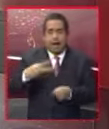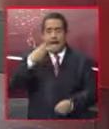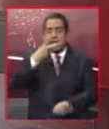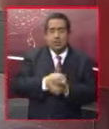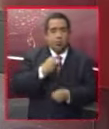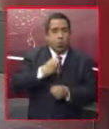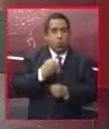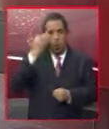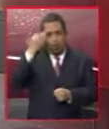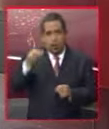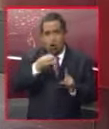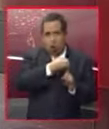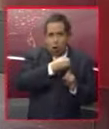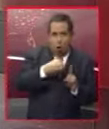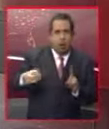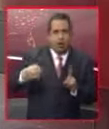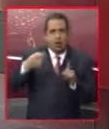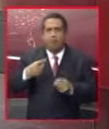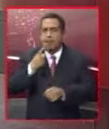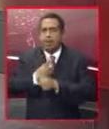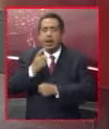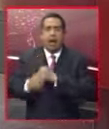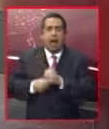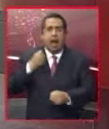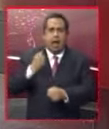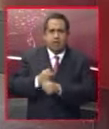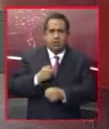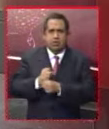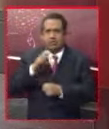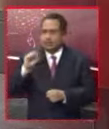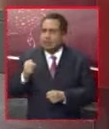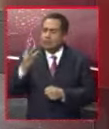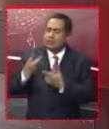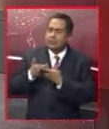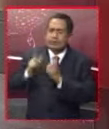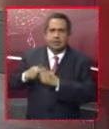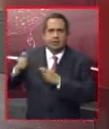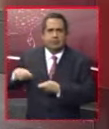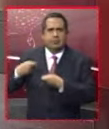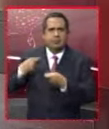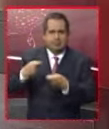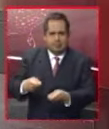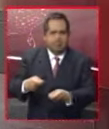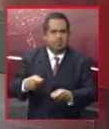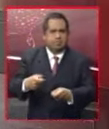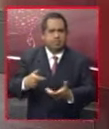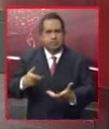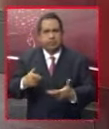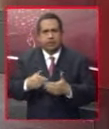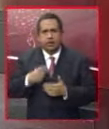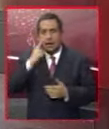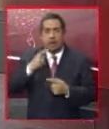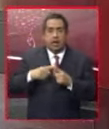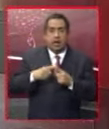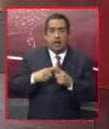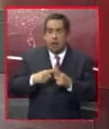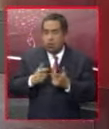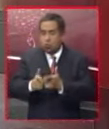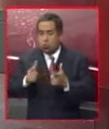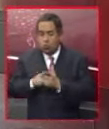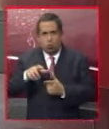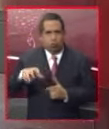periodo ordinario de sesiones del primer año de ejercicio de la 63ª legislatura, periodo en el que cada uno de los